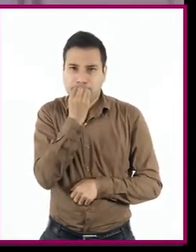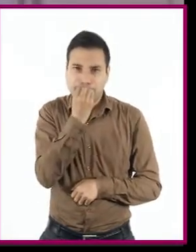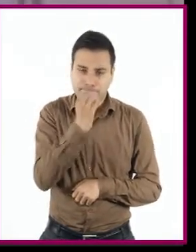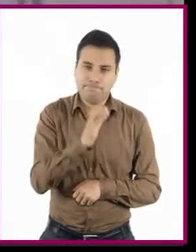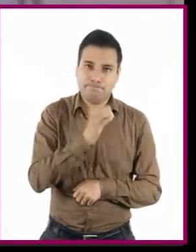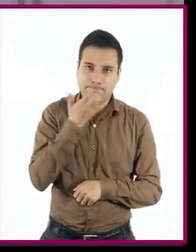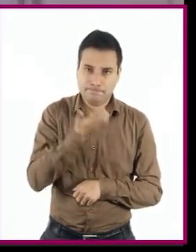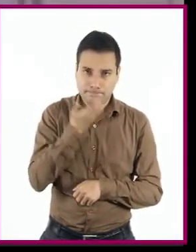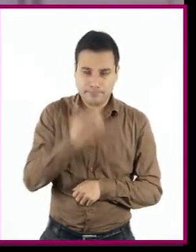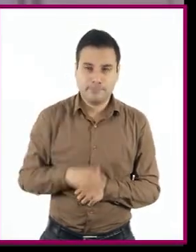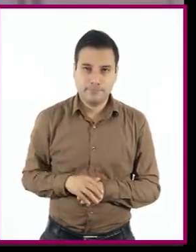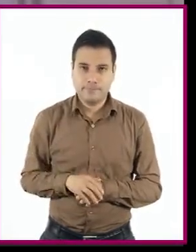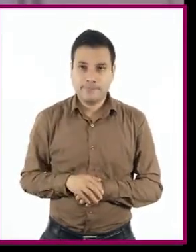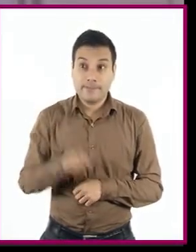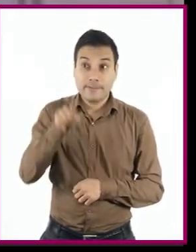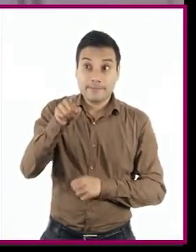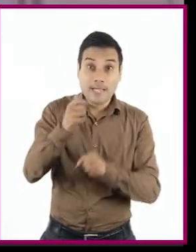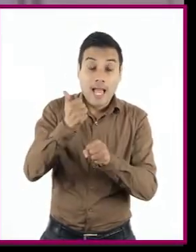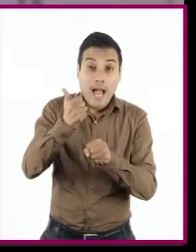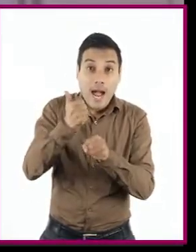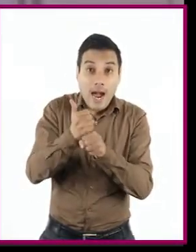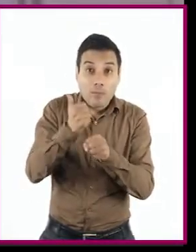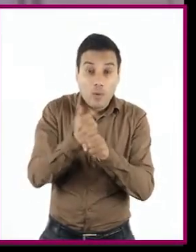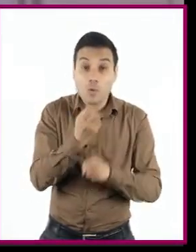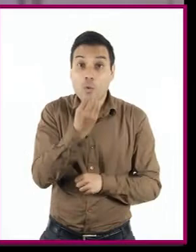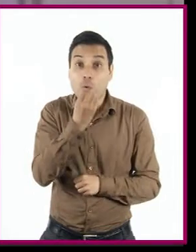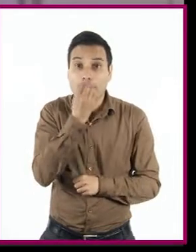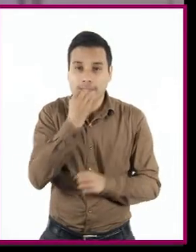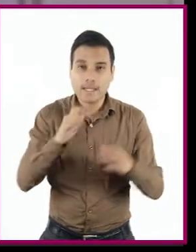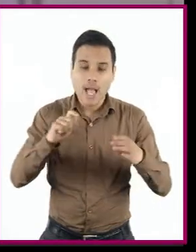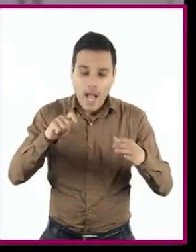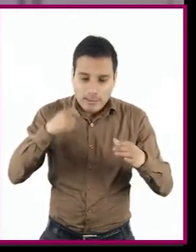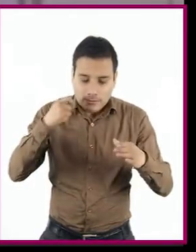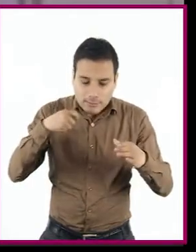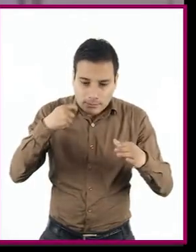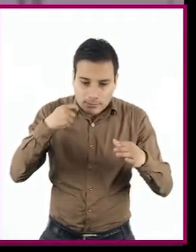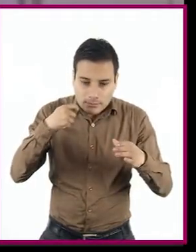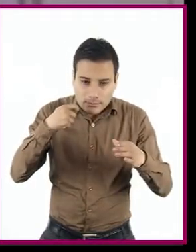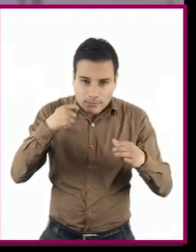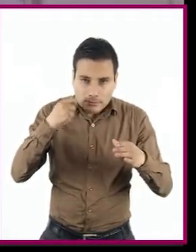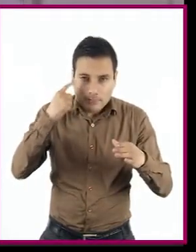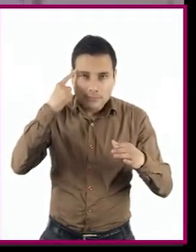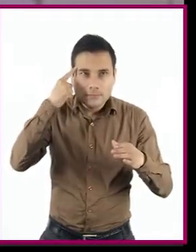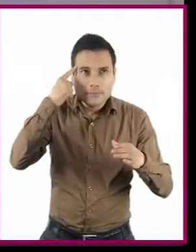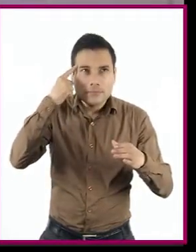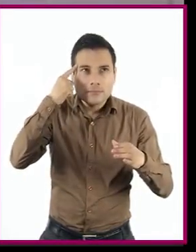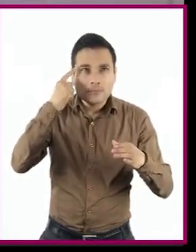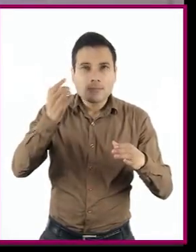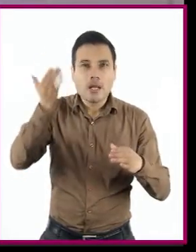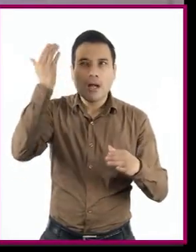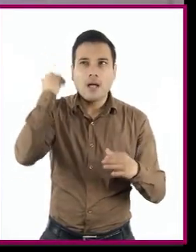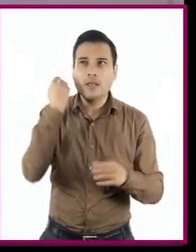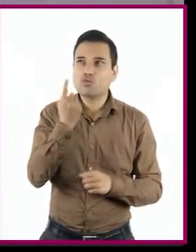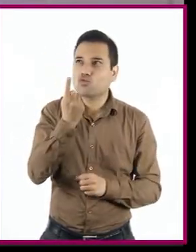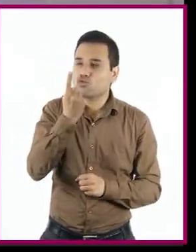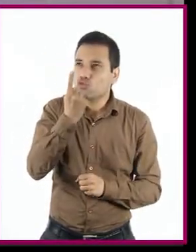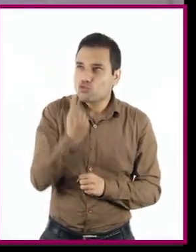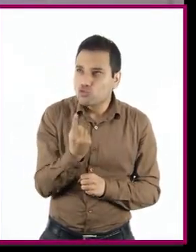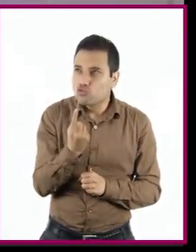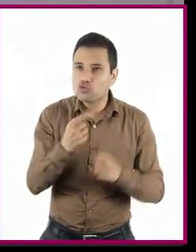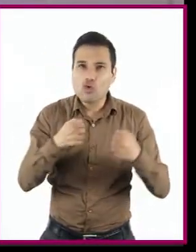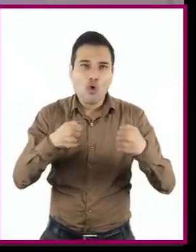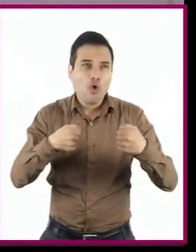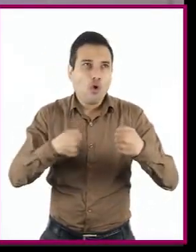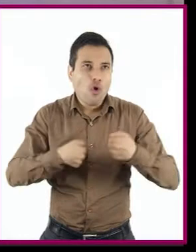sabores les despertaban sensaciones o recuerdos de sus épocas de infancia o de jóvenes cuando eran